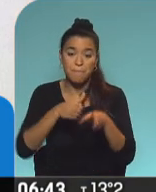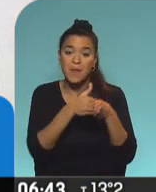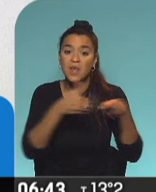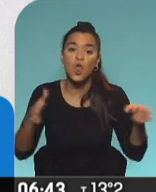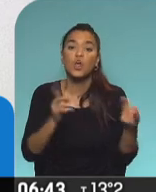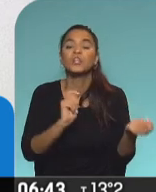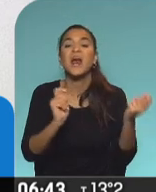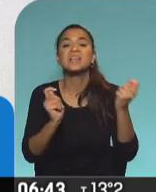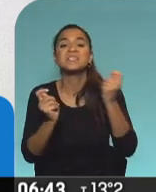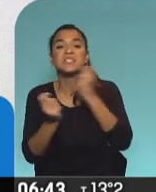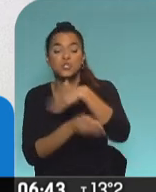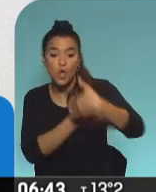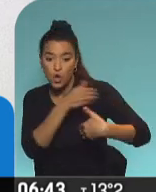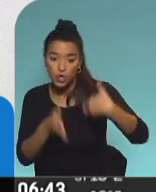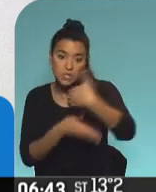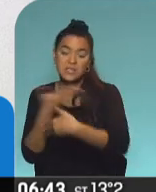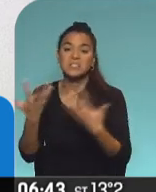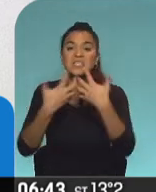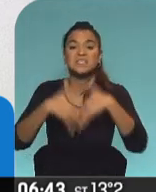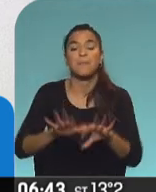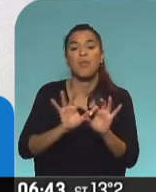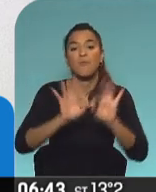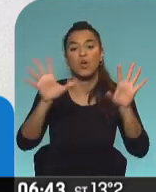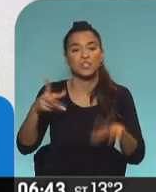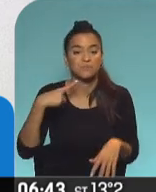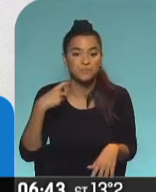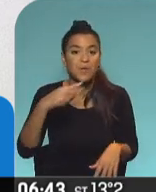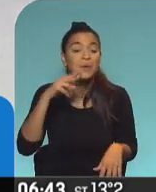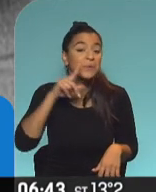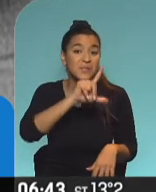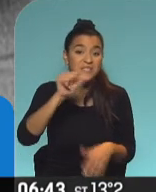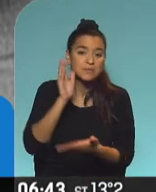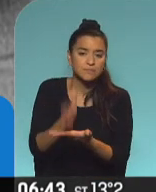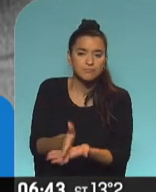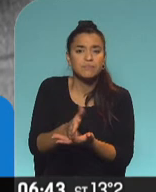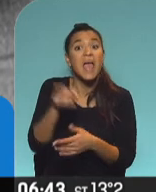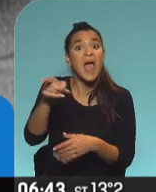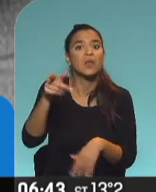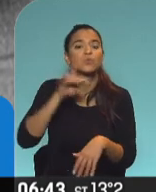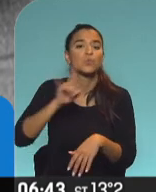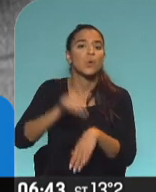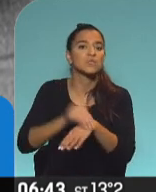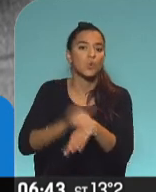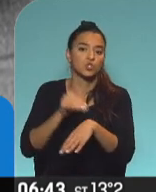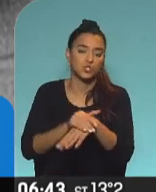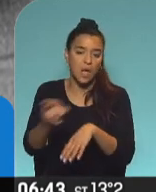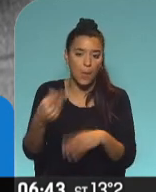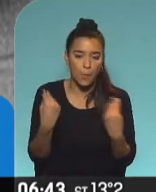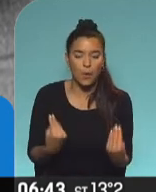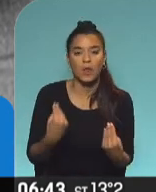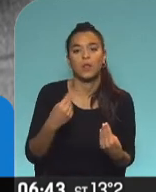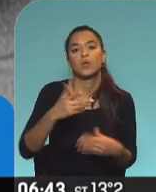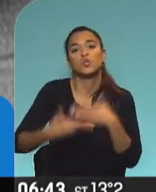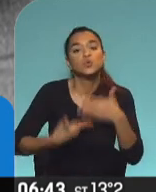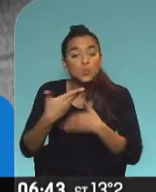transición hacia el sistema democrático español villa está imputado por su responsabilidad en un hecho conocido como los